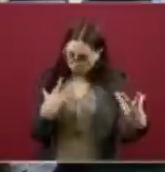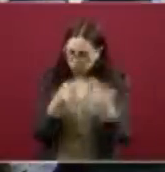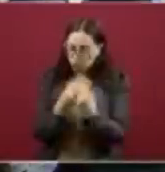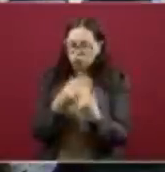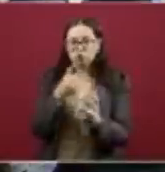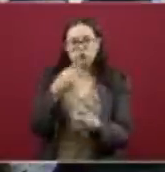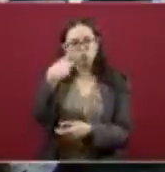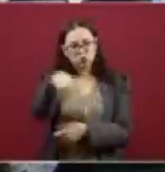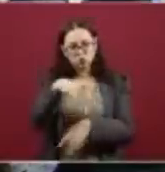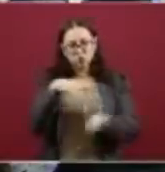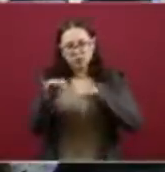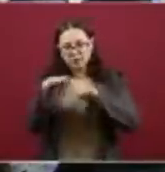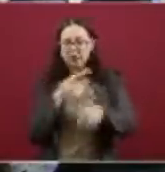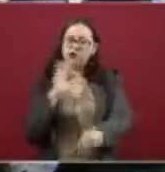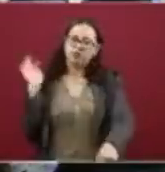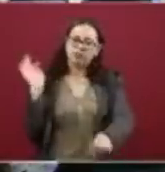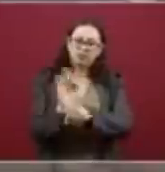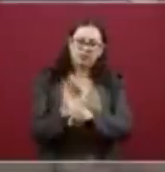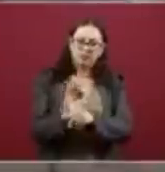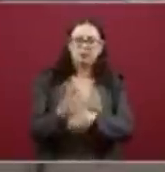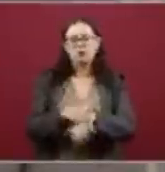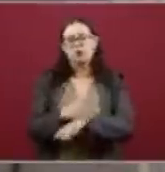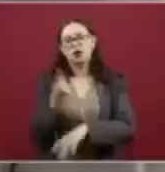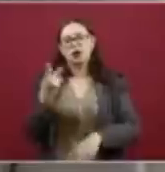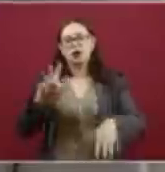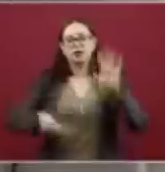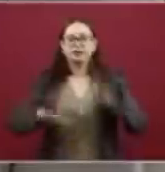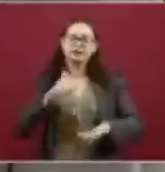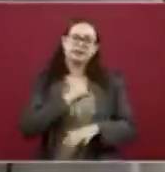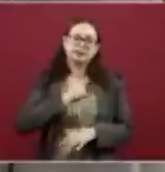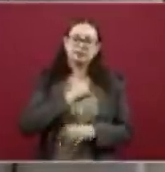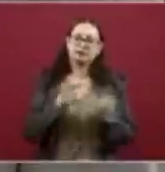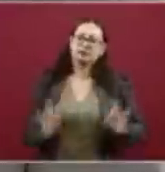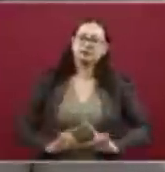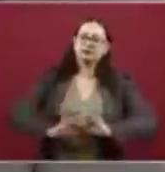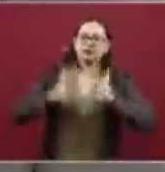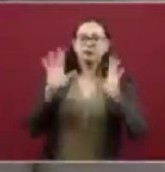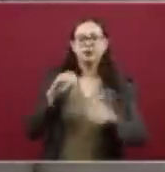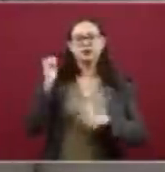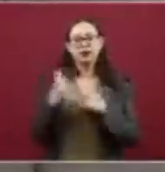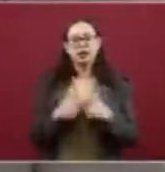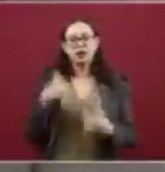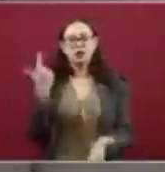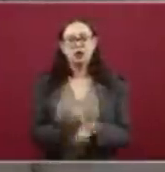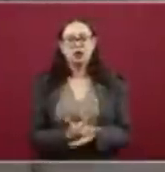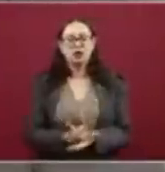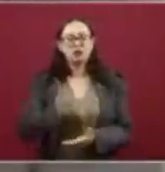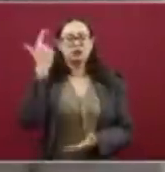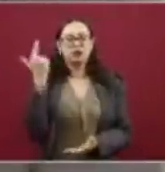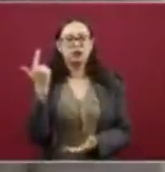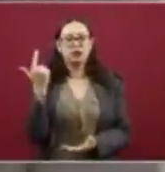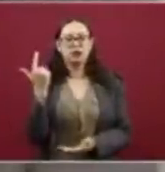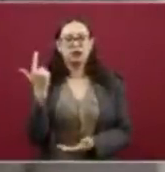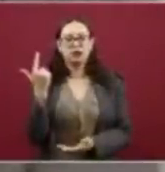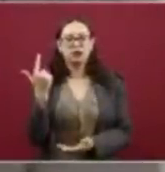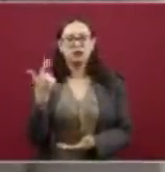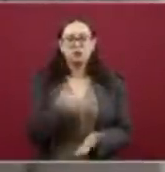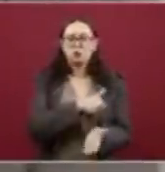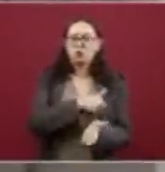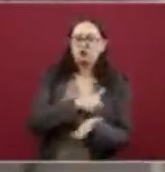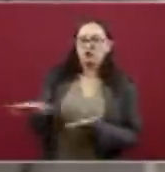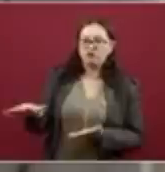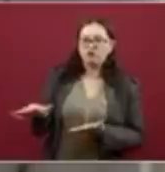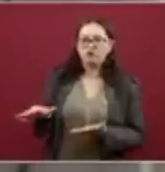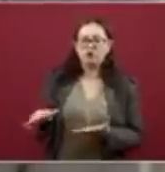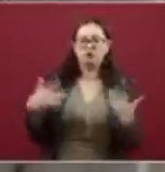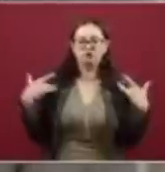sus trabajadores, donde lamentablemente cuando se presenta una situación de riesgo, pues no solamente los despiden, no los